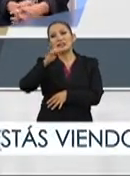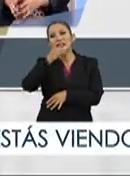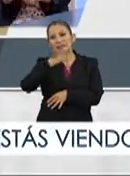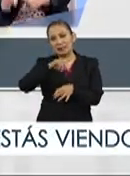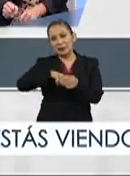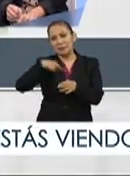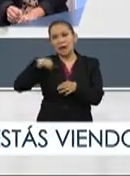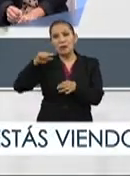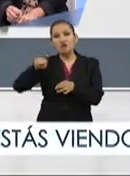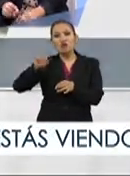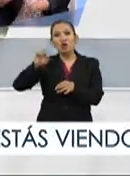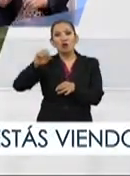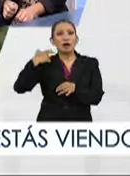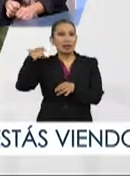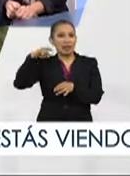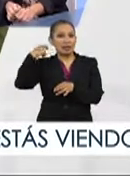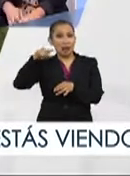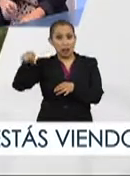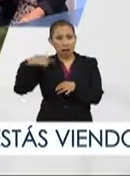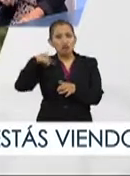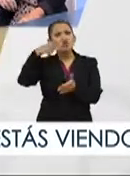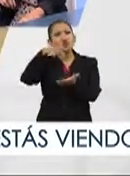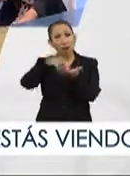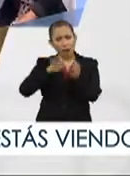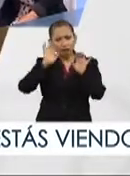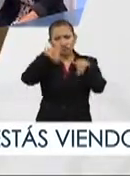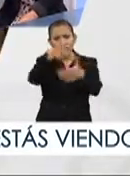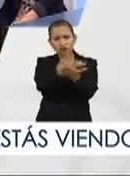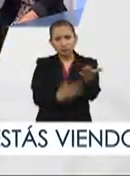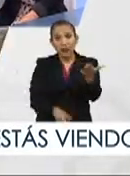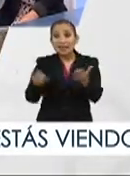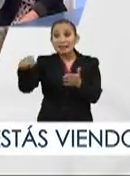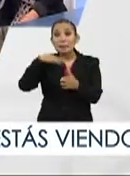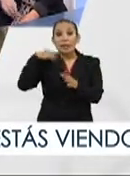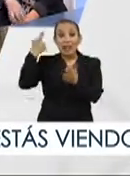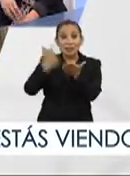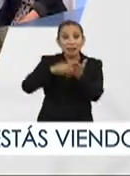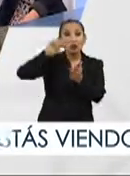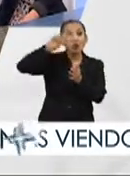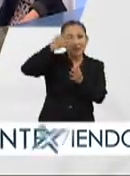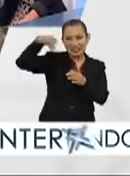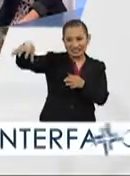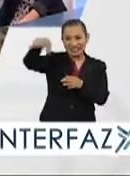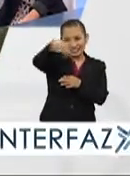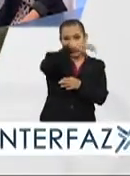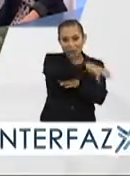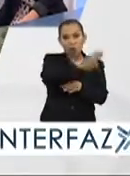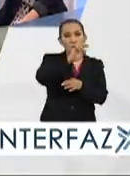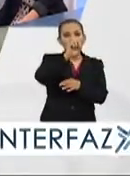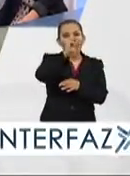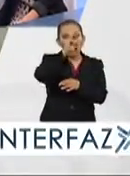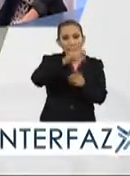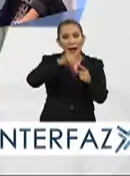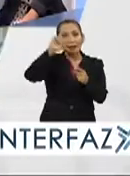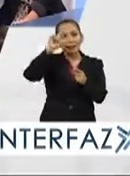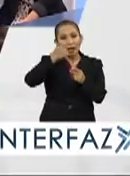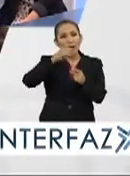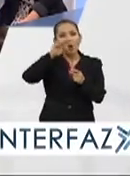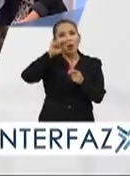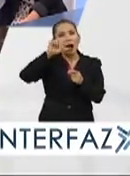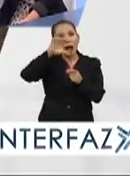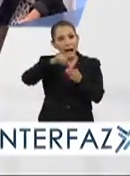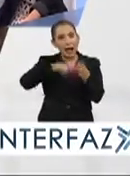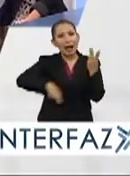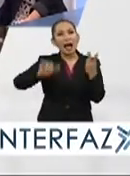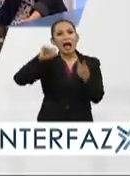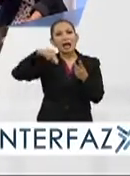www.heyfestival.org/Querétaro, porque se pueden registrar gratis, hay cupo para ellos. Y además, en los campus universitarios de Querétaro, en la UNAM, en el TEC, en la UAC,